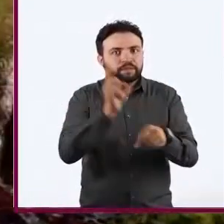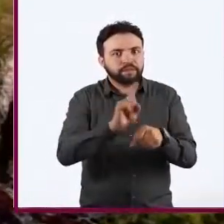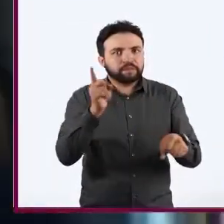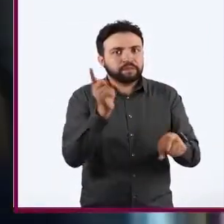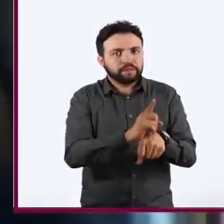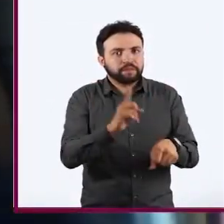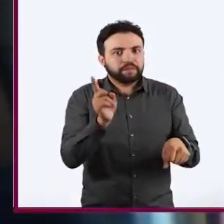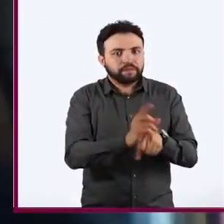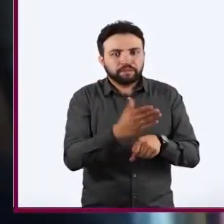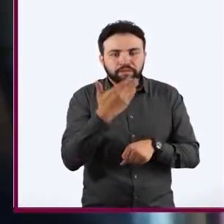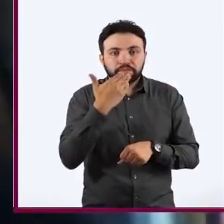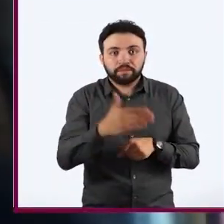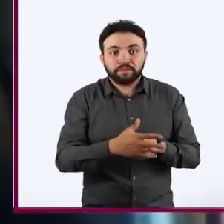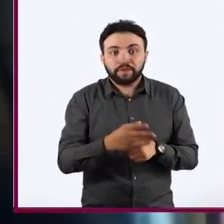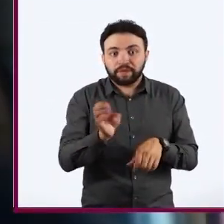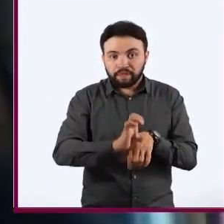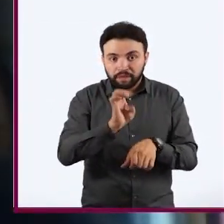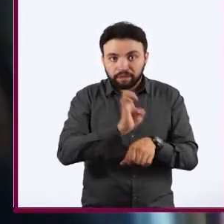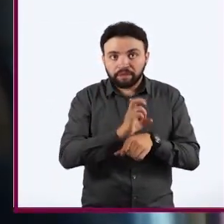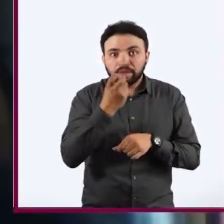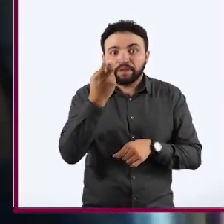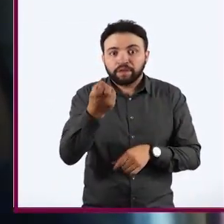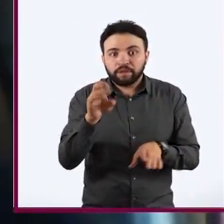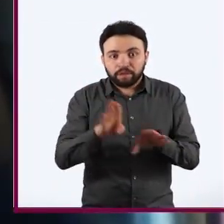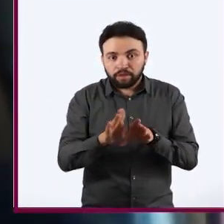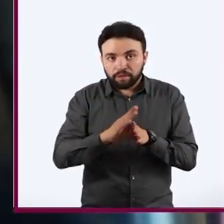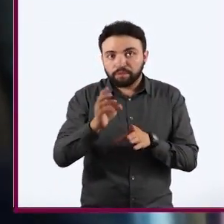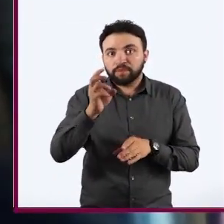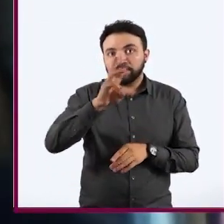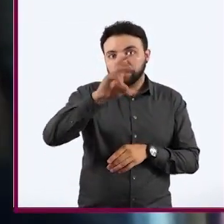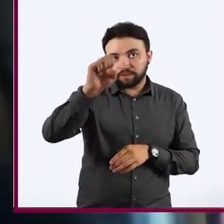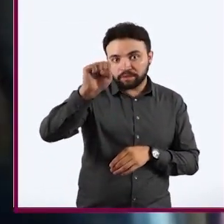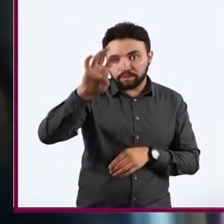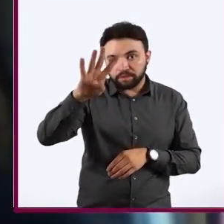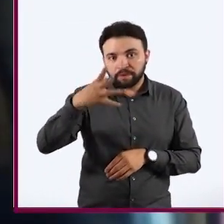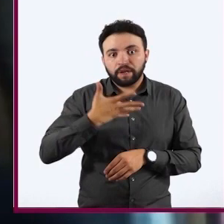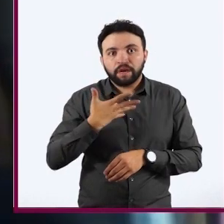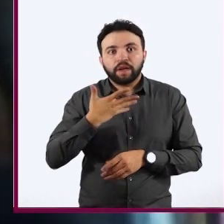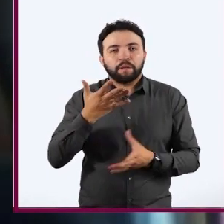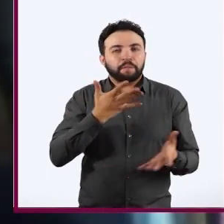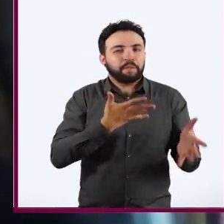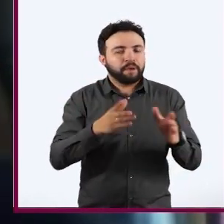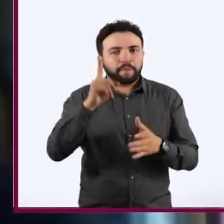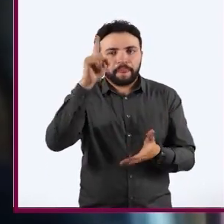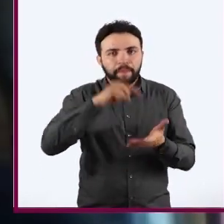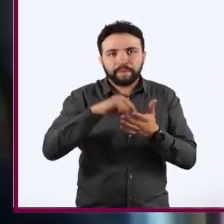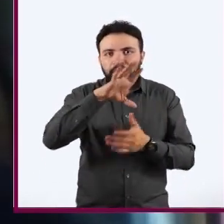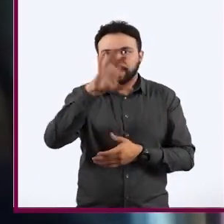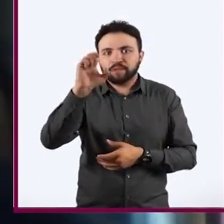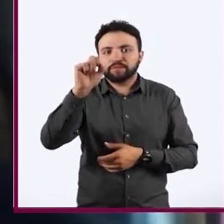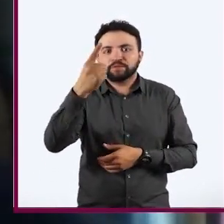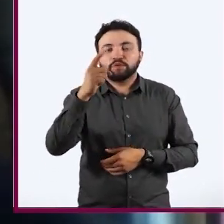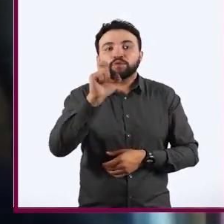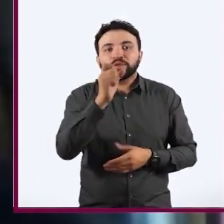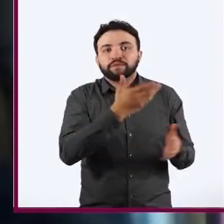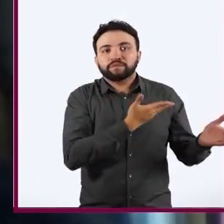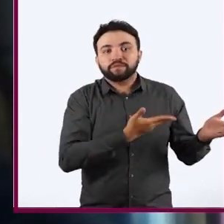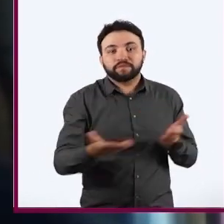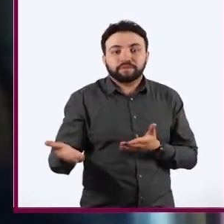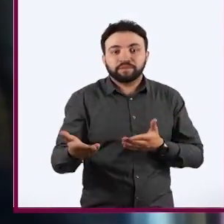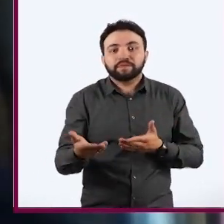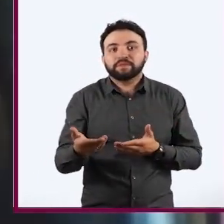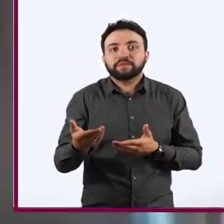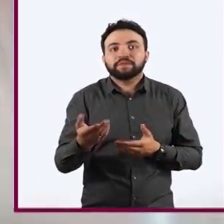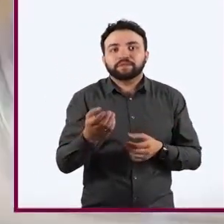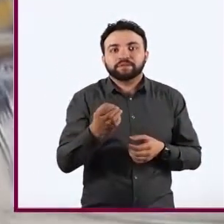otro, y entonces el calendario de este año 664 está coincidiendo con el año de 1521, que es cuando los